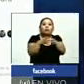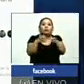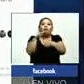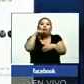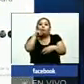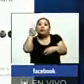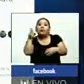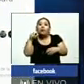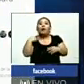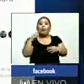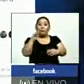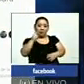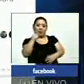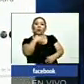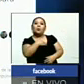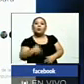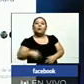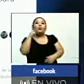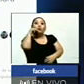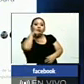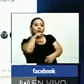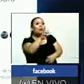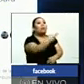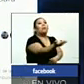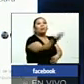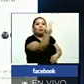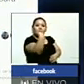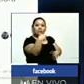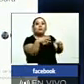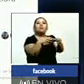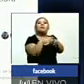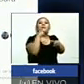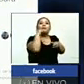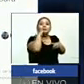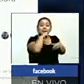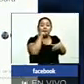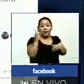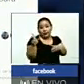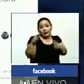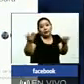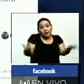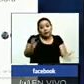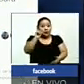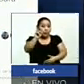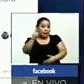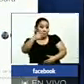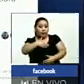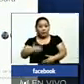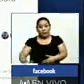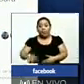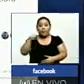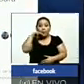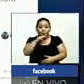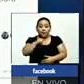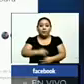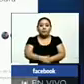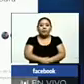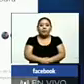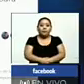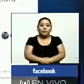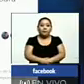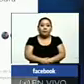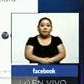a este tuit presidencial que les estamos mostrando a continuación, lo que dijo el presidente Nayib Bukele.